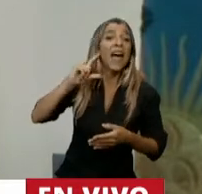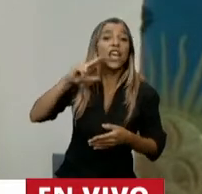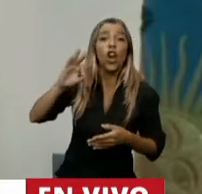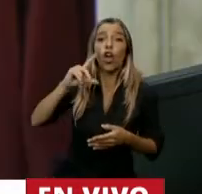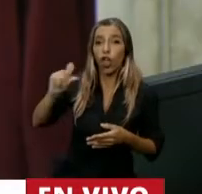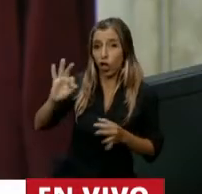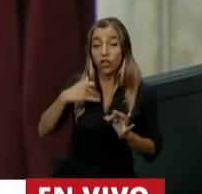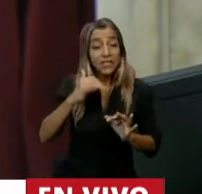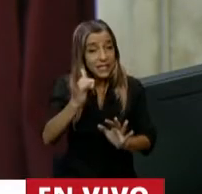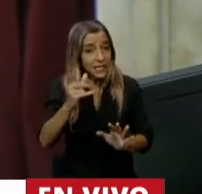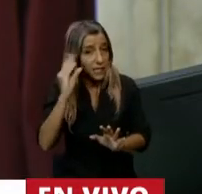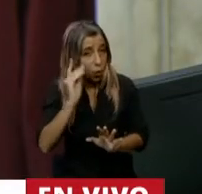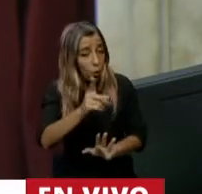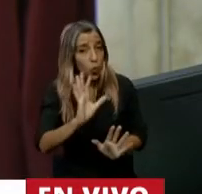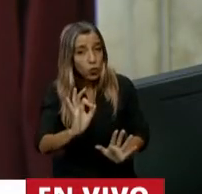estoy escuchando.